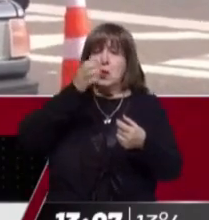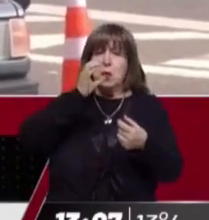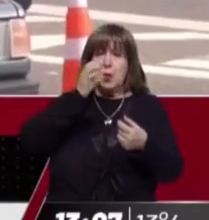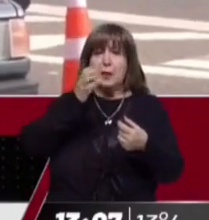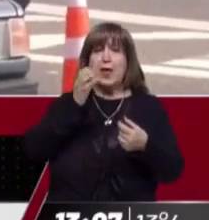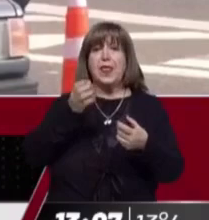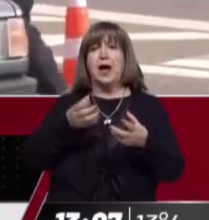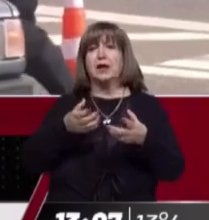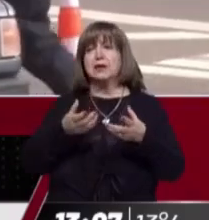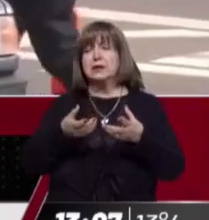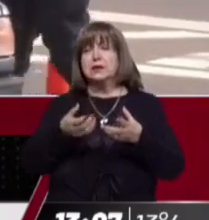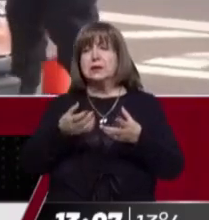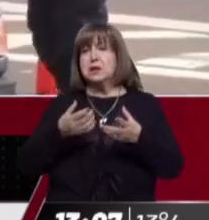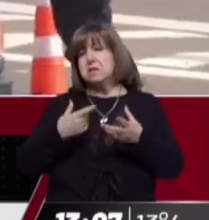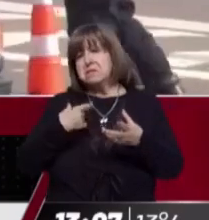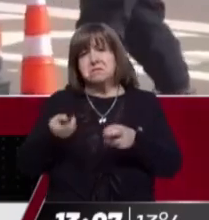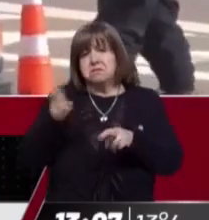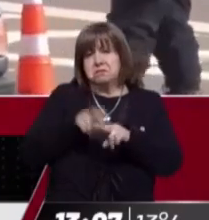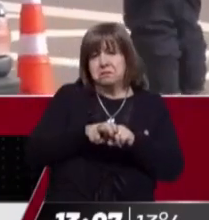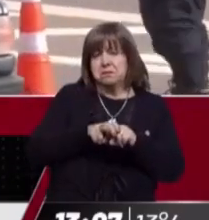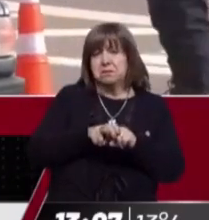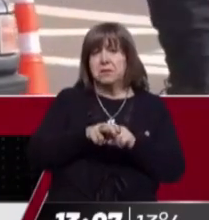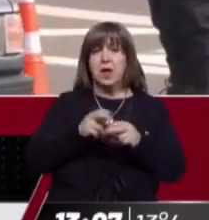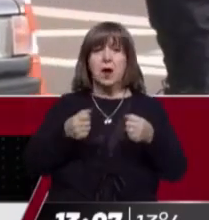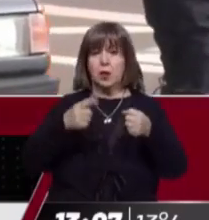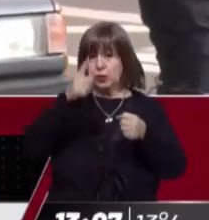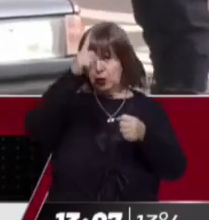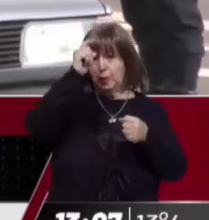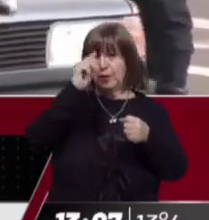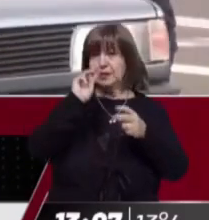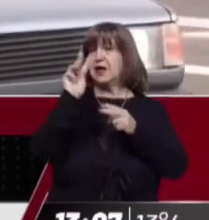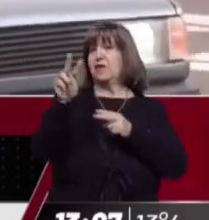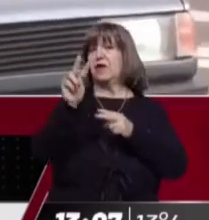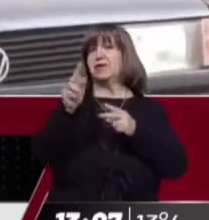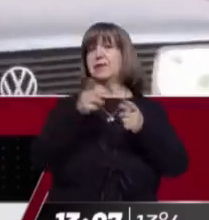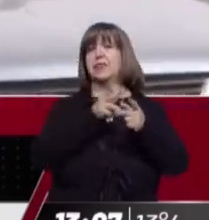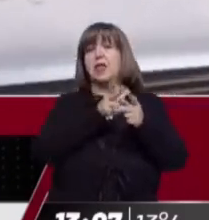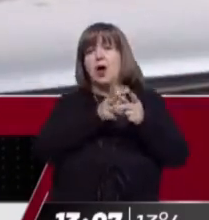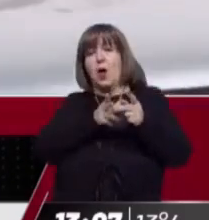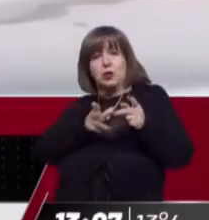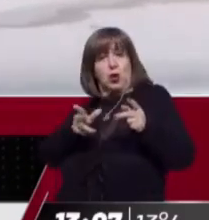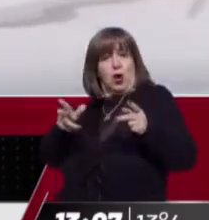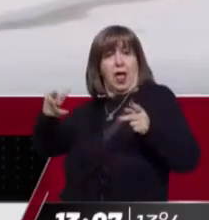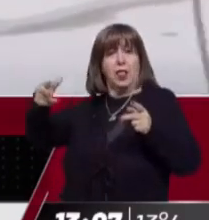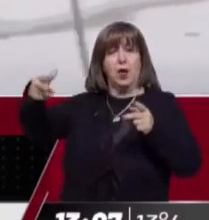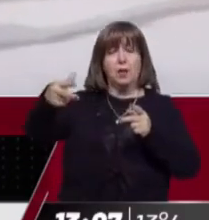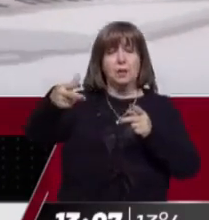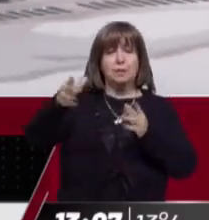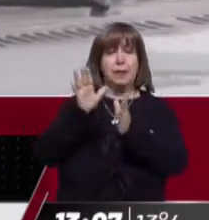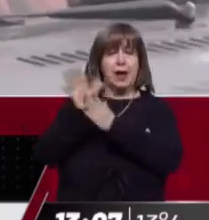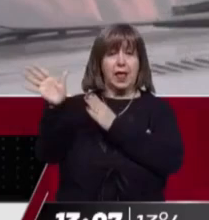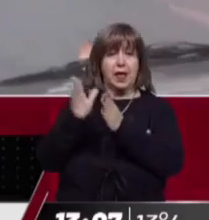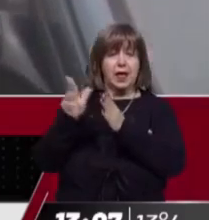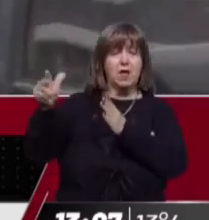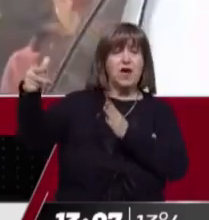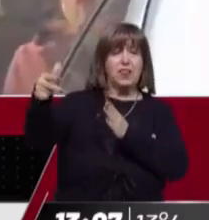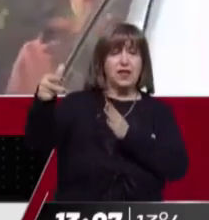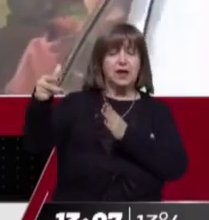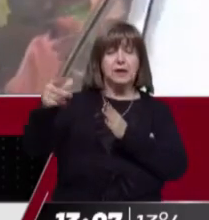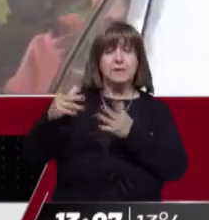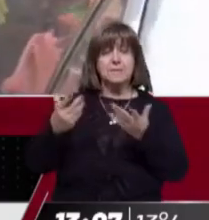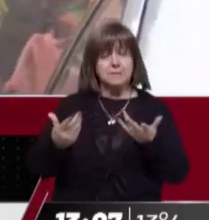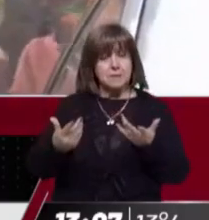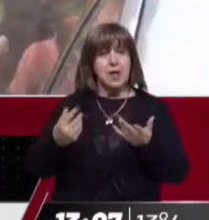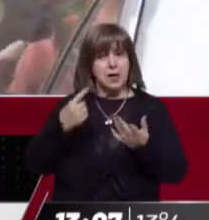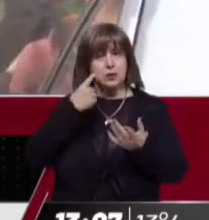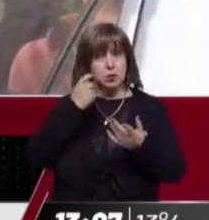demás. Por ahí la sensación general es que faltan controles, pero usted dice hemos aumentado un 200%